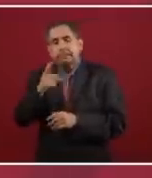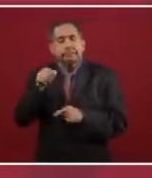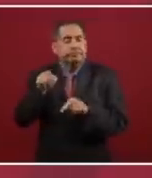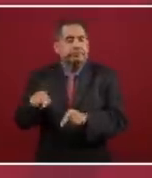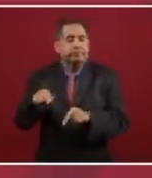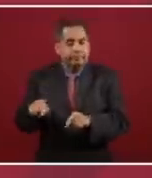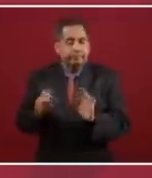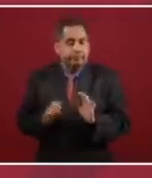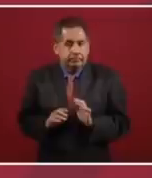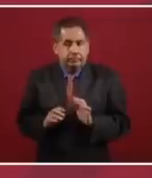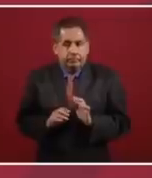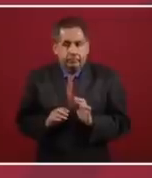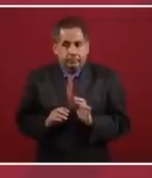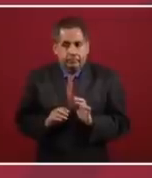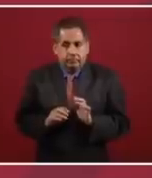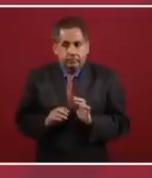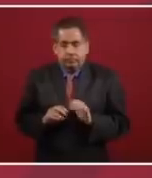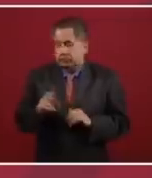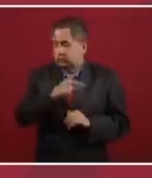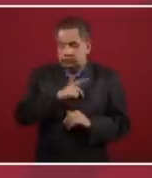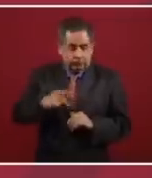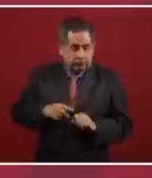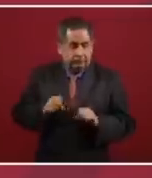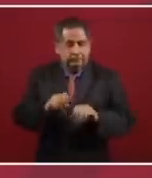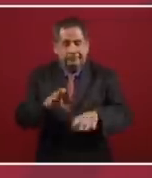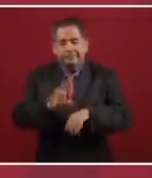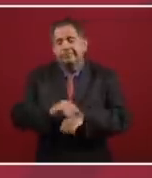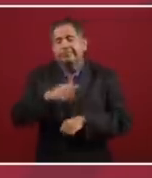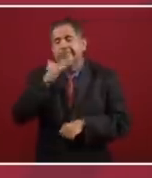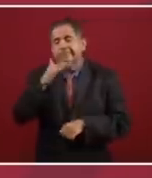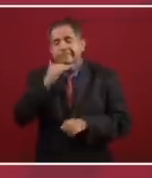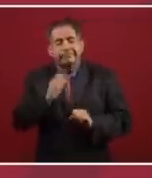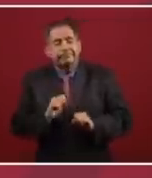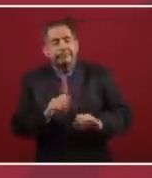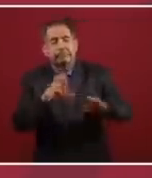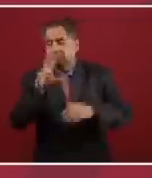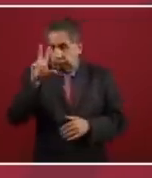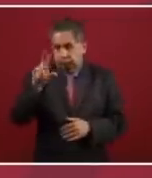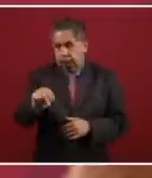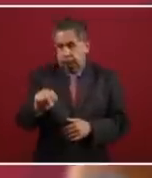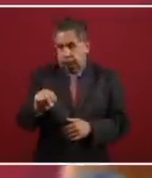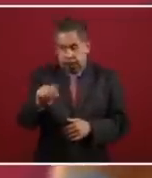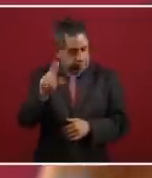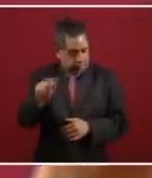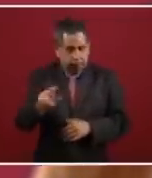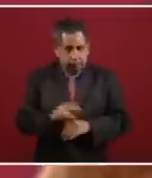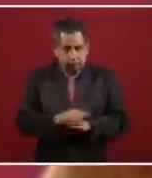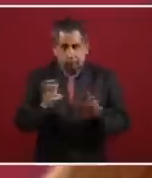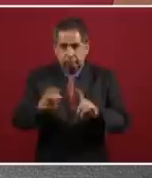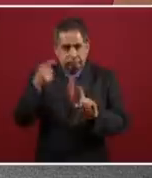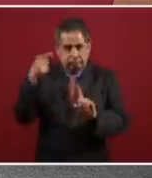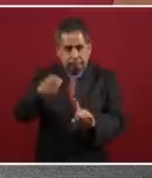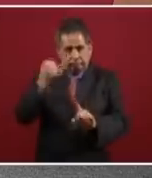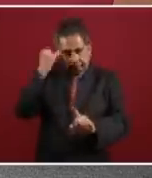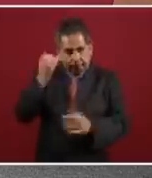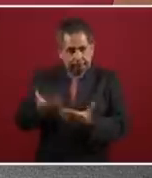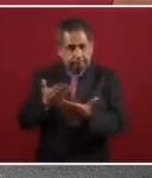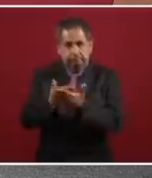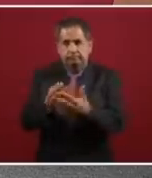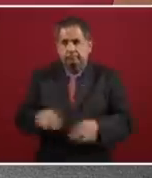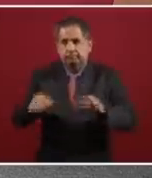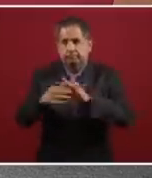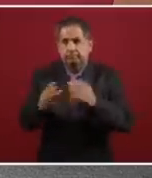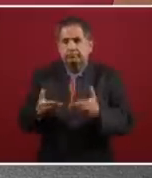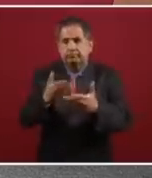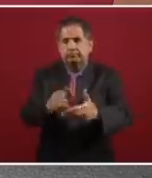el no permitir la corrupción. Esa es la contribución más